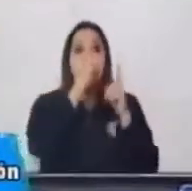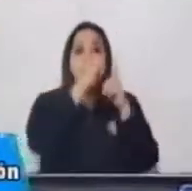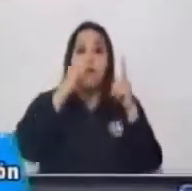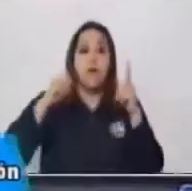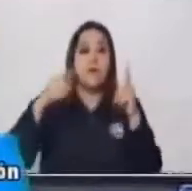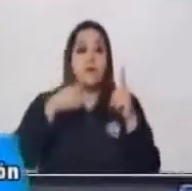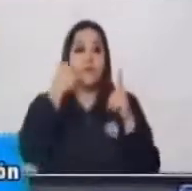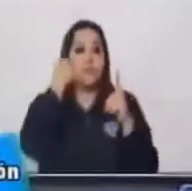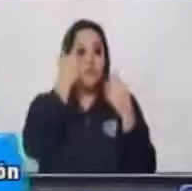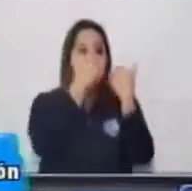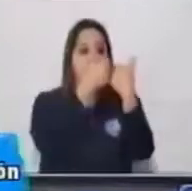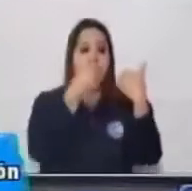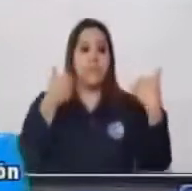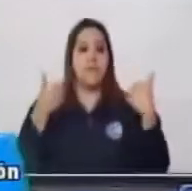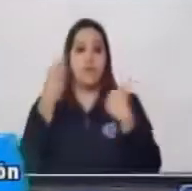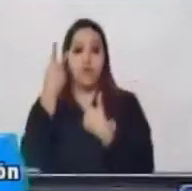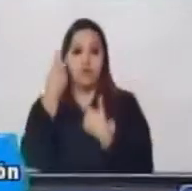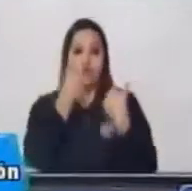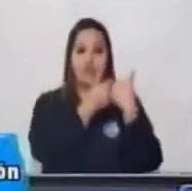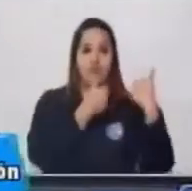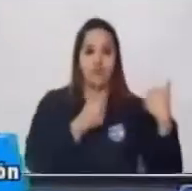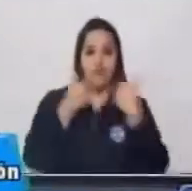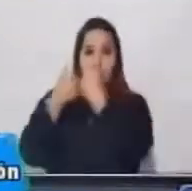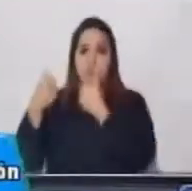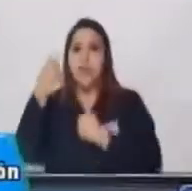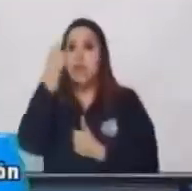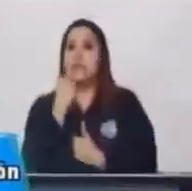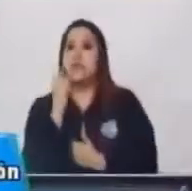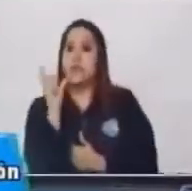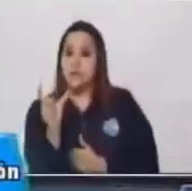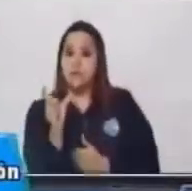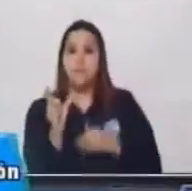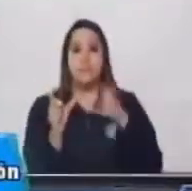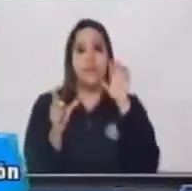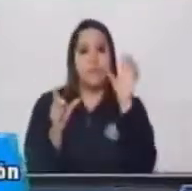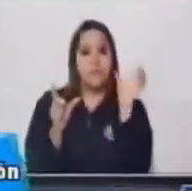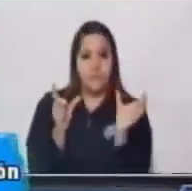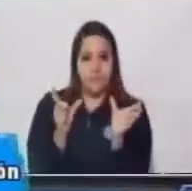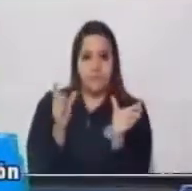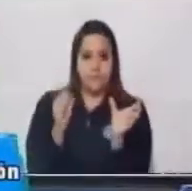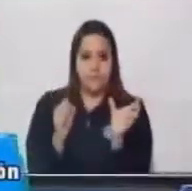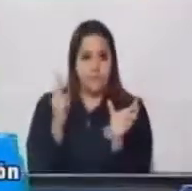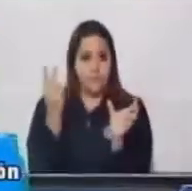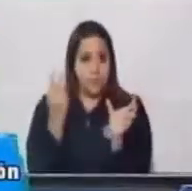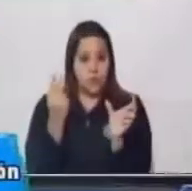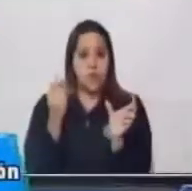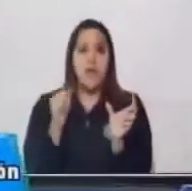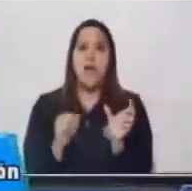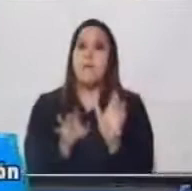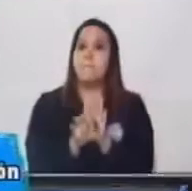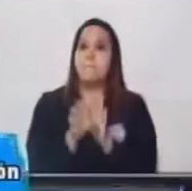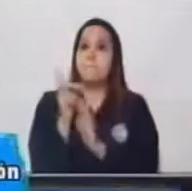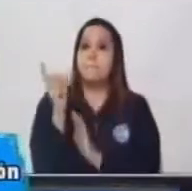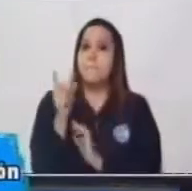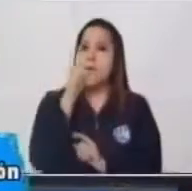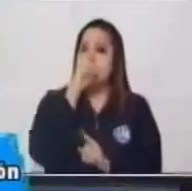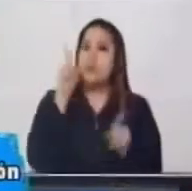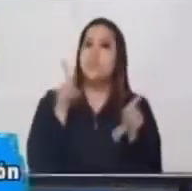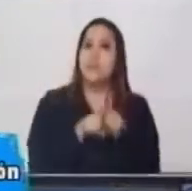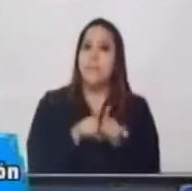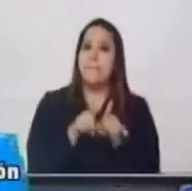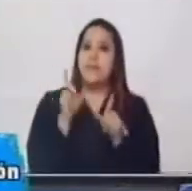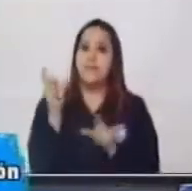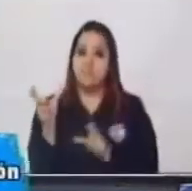lo dividimos en dos partes, en el sujeto y en el predicado. Pero a su vez, estos también se